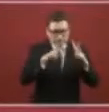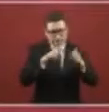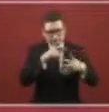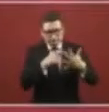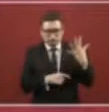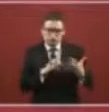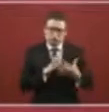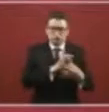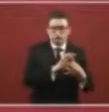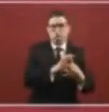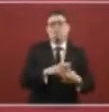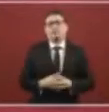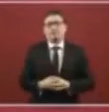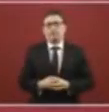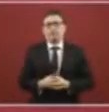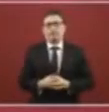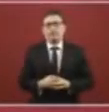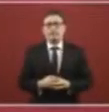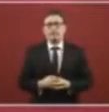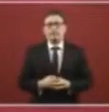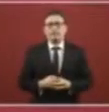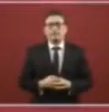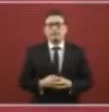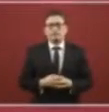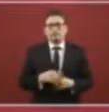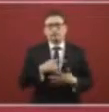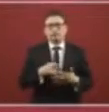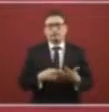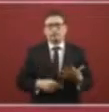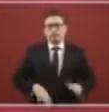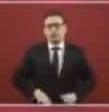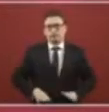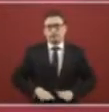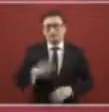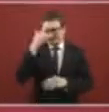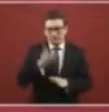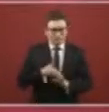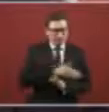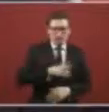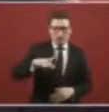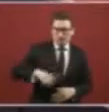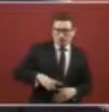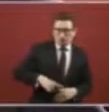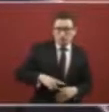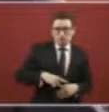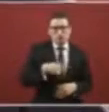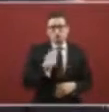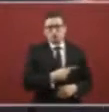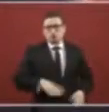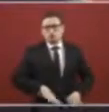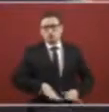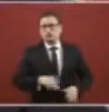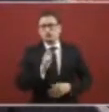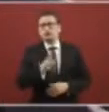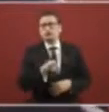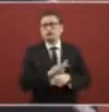no descuidar eso una de las características del período neoliberal es que